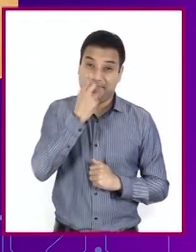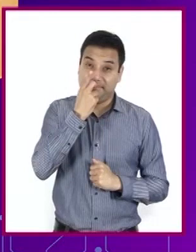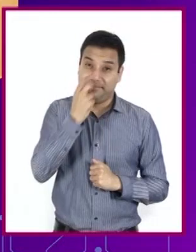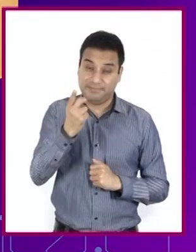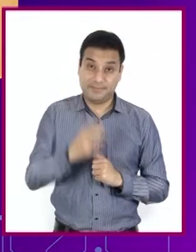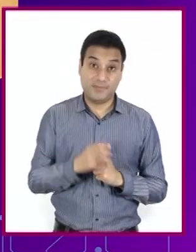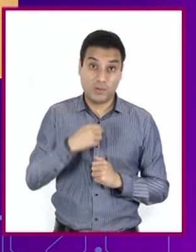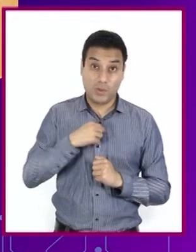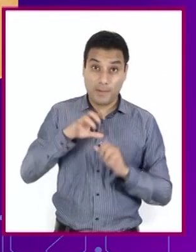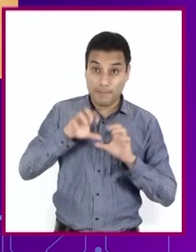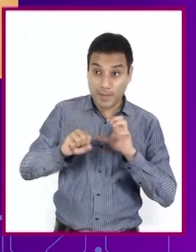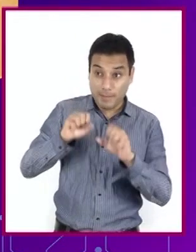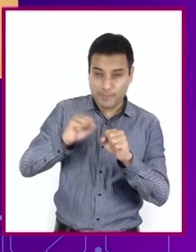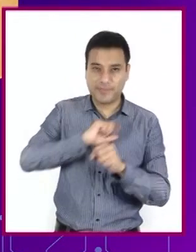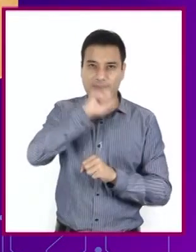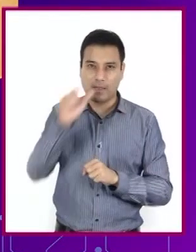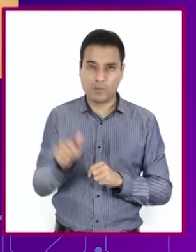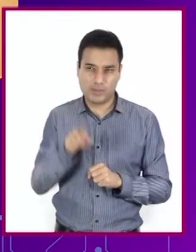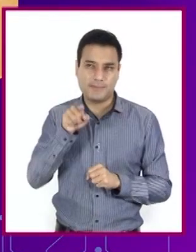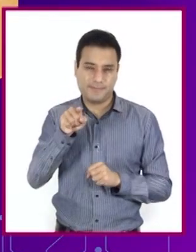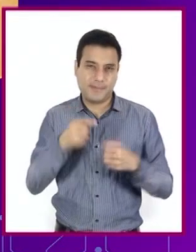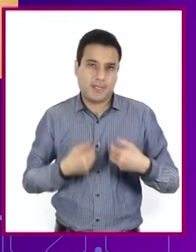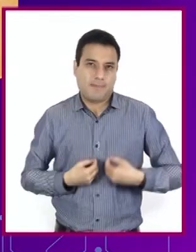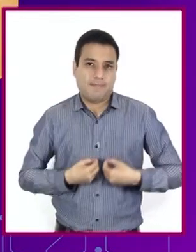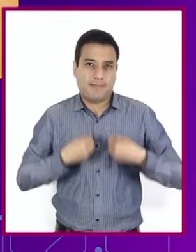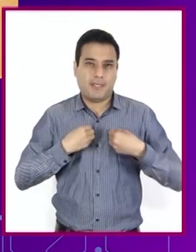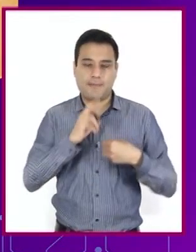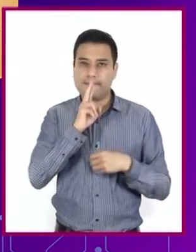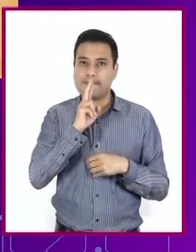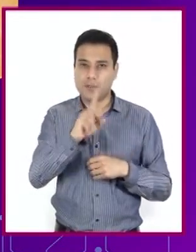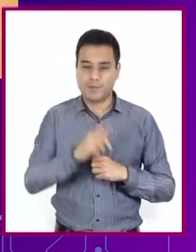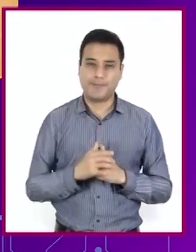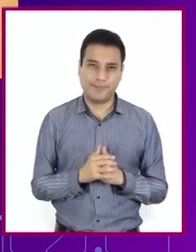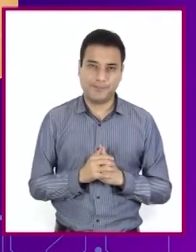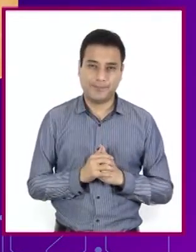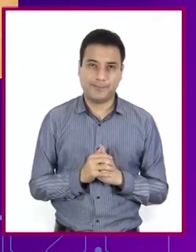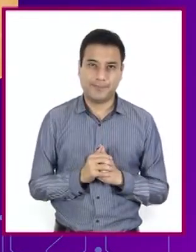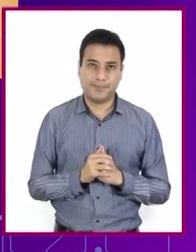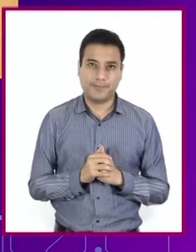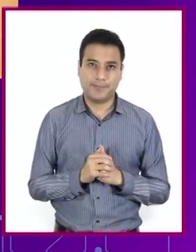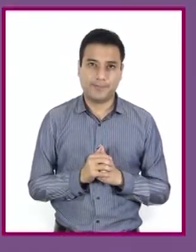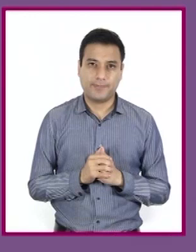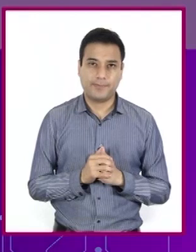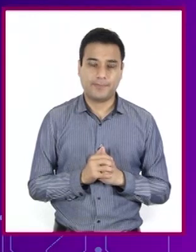así mejorarían sus condiciones sociales y culturales.